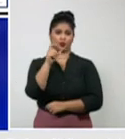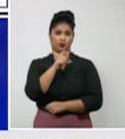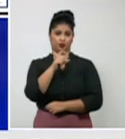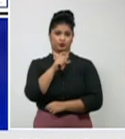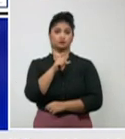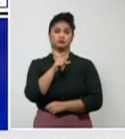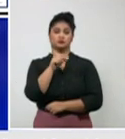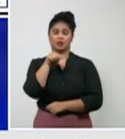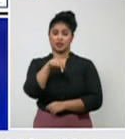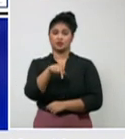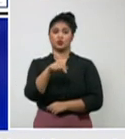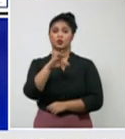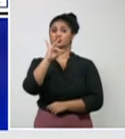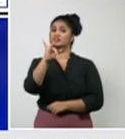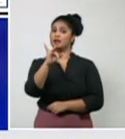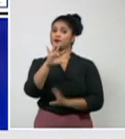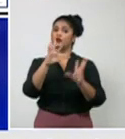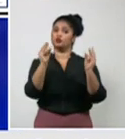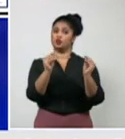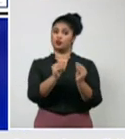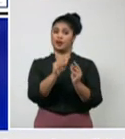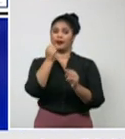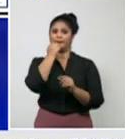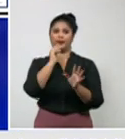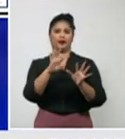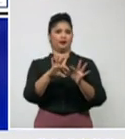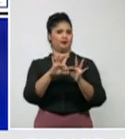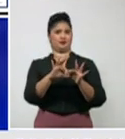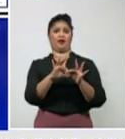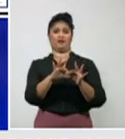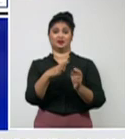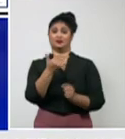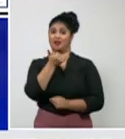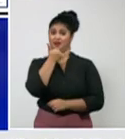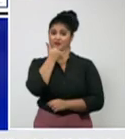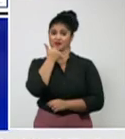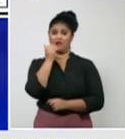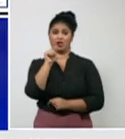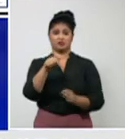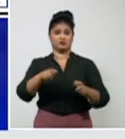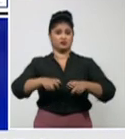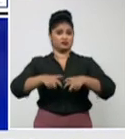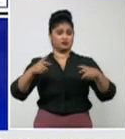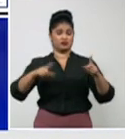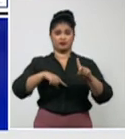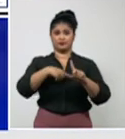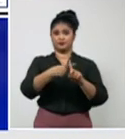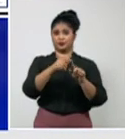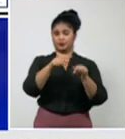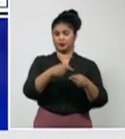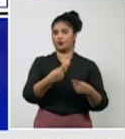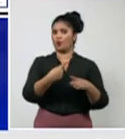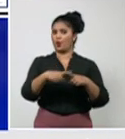mayor incidencia de casos. Y en Santiago de Cuba,